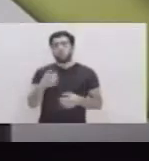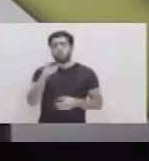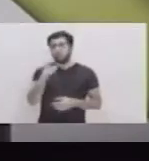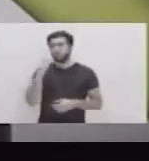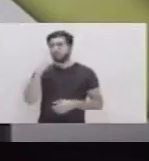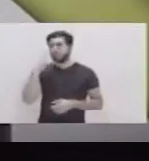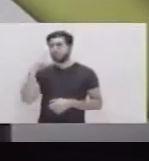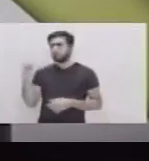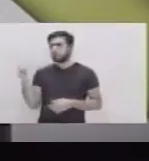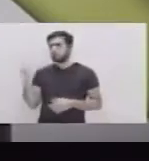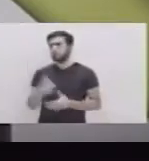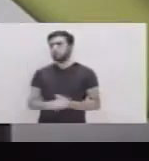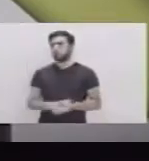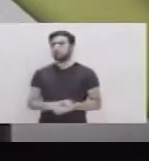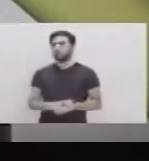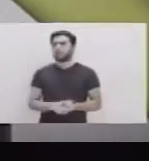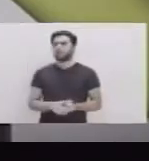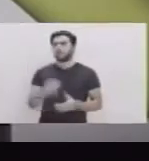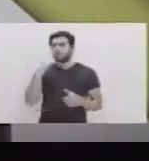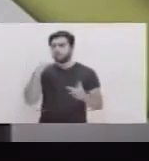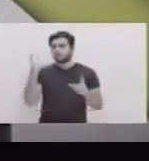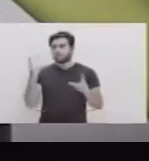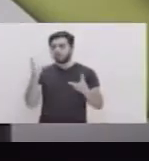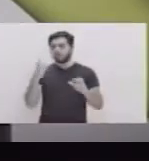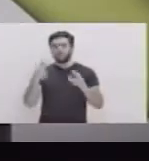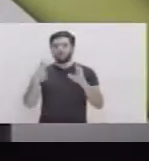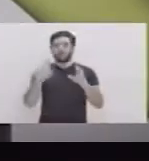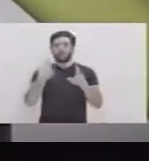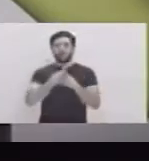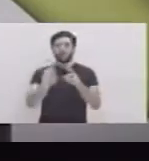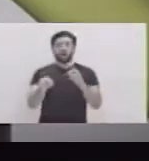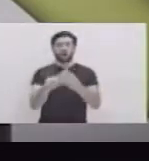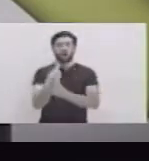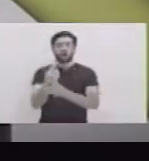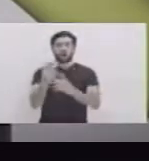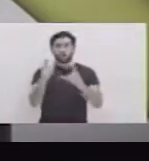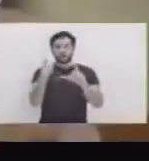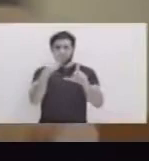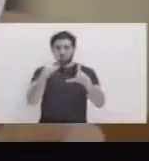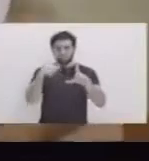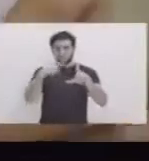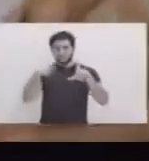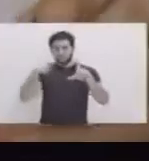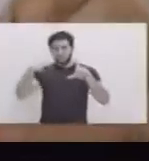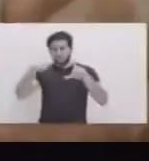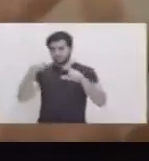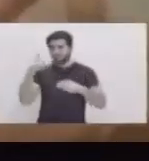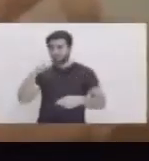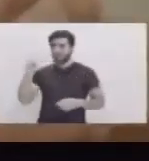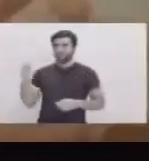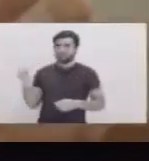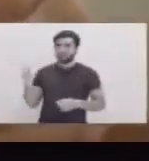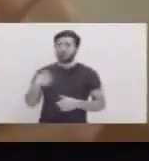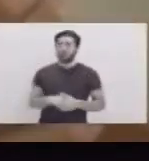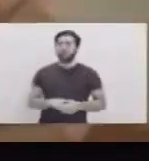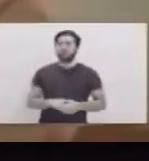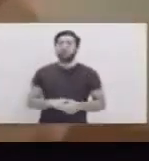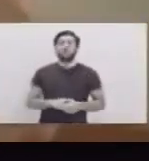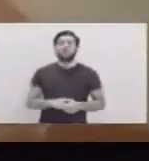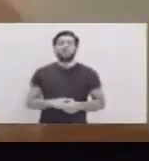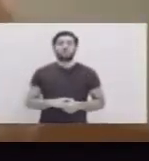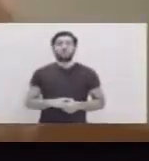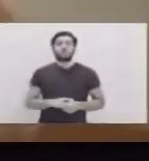Con ello obtengo directamente un rosetón, el cual me va a